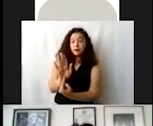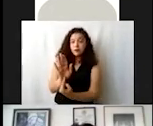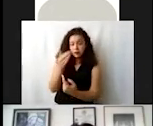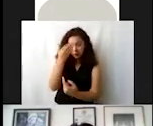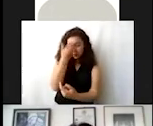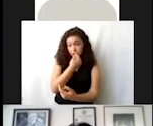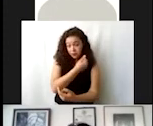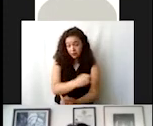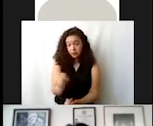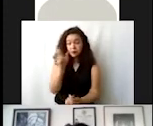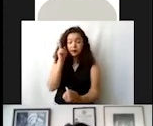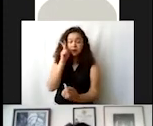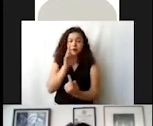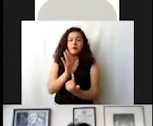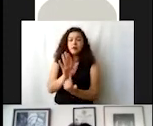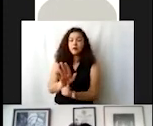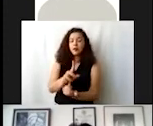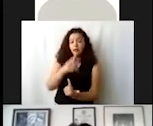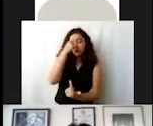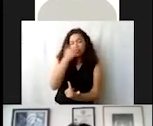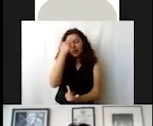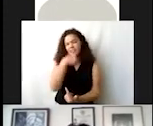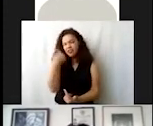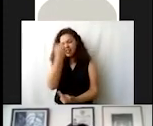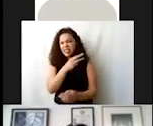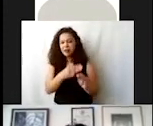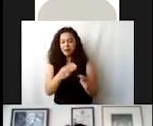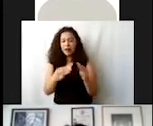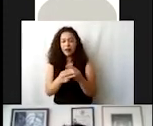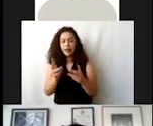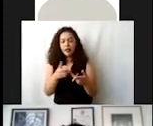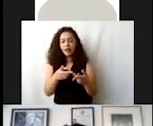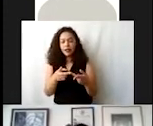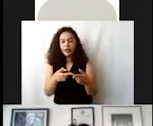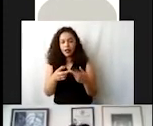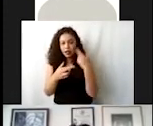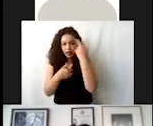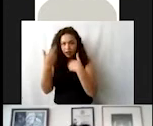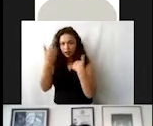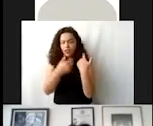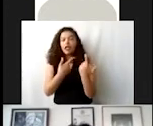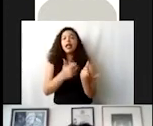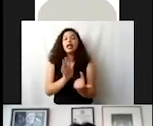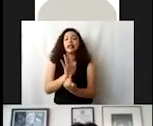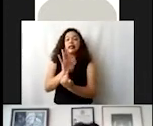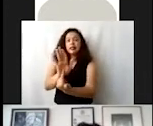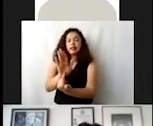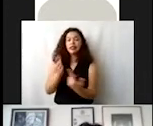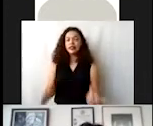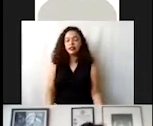tengan que ver con la verificación de las mercancías de las que están manifestadas. Bueno,